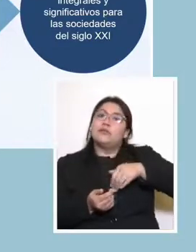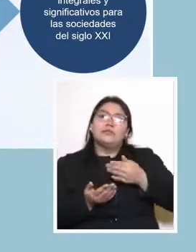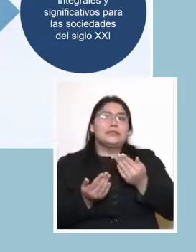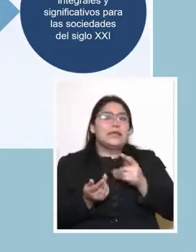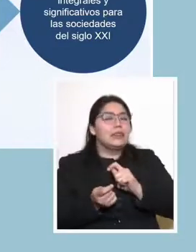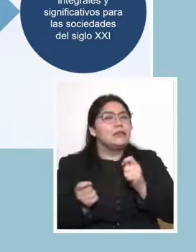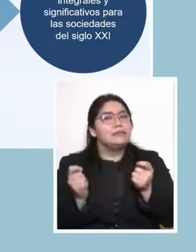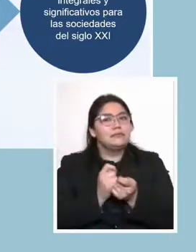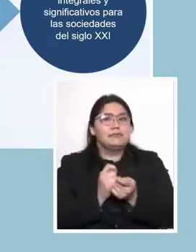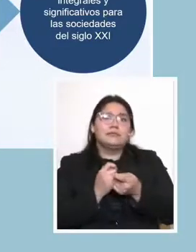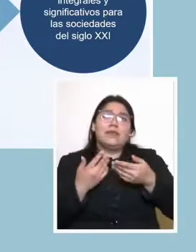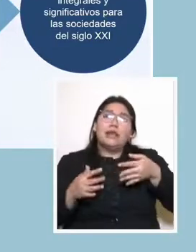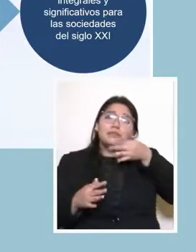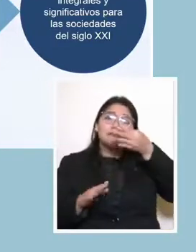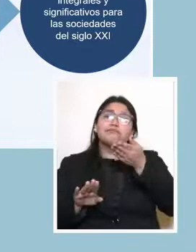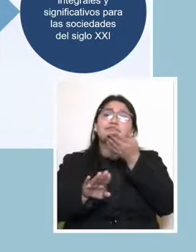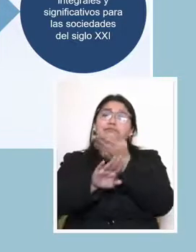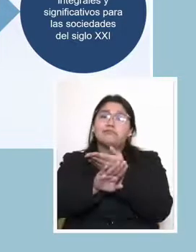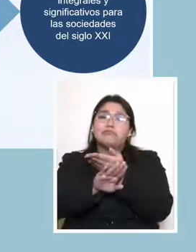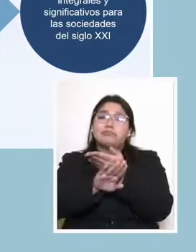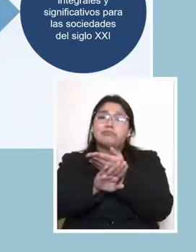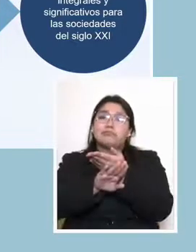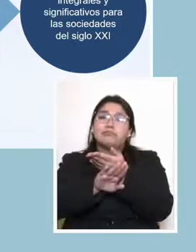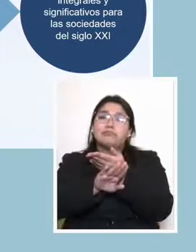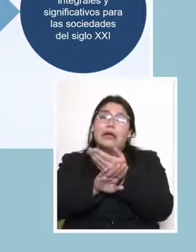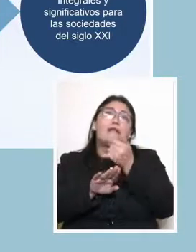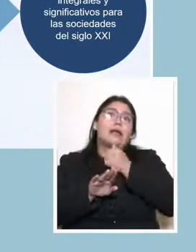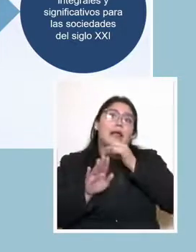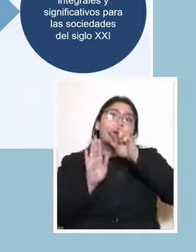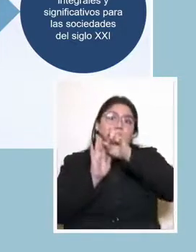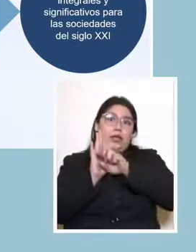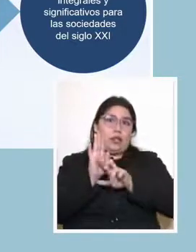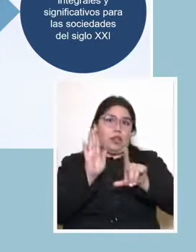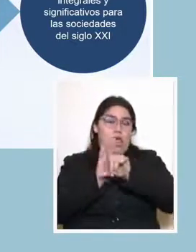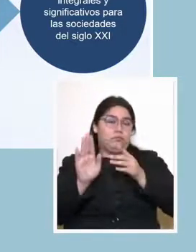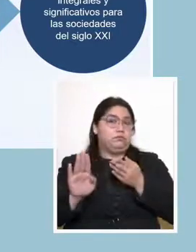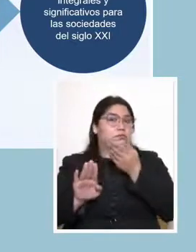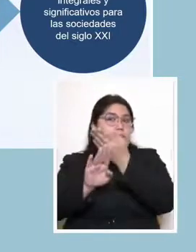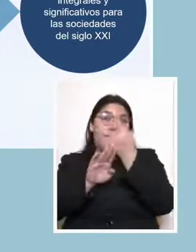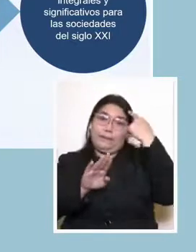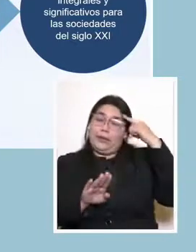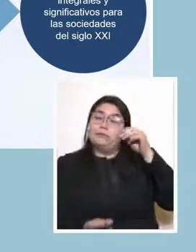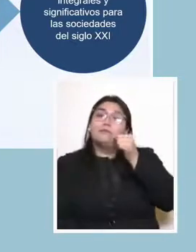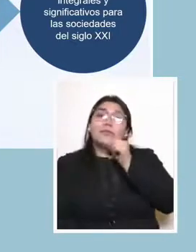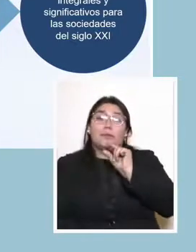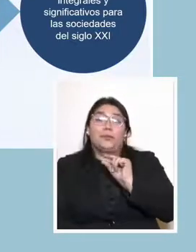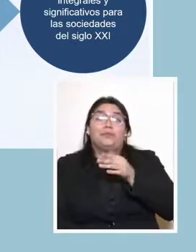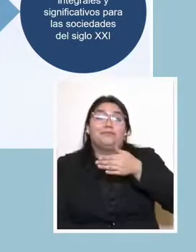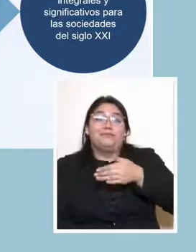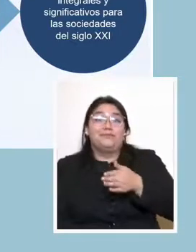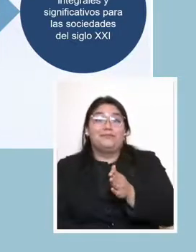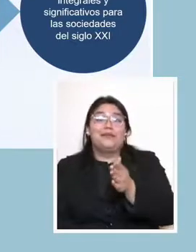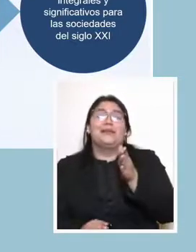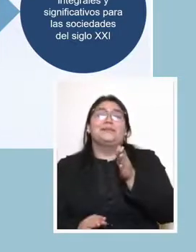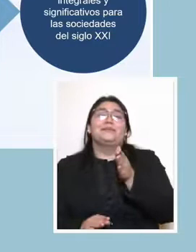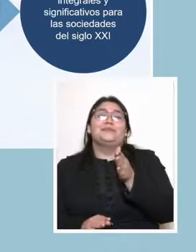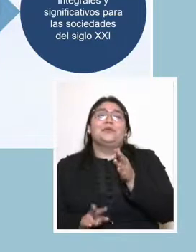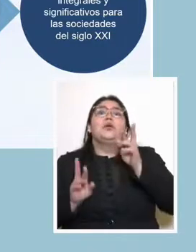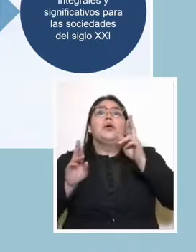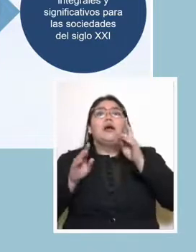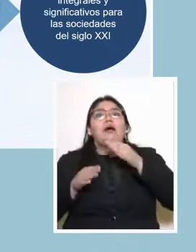Ya no todavía como proyecto de ley, pero pronto lo vamos a hacer, en donde esperamos, ¿no es cierto?,